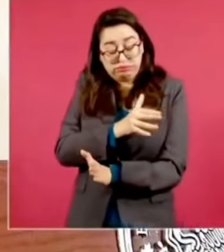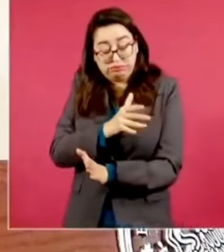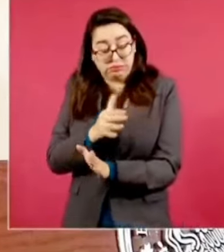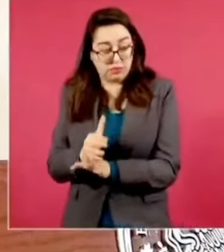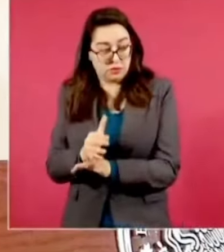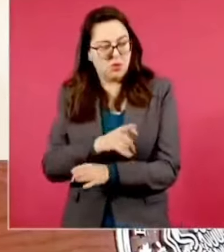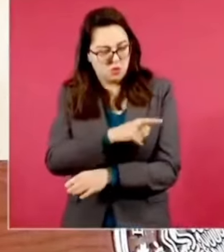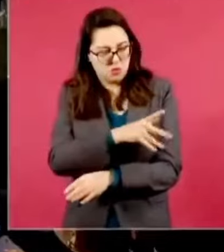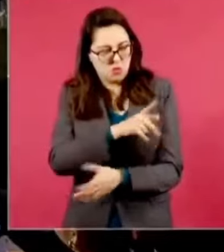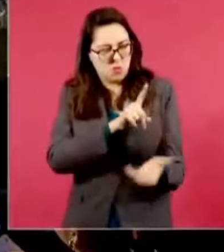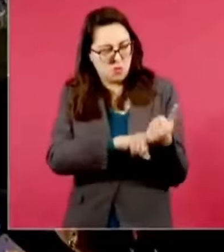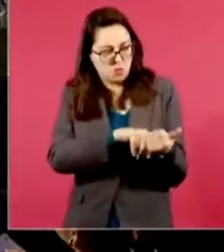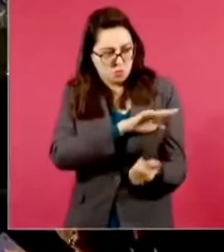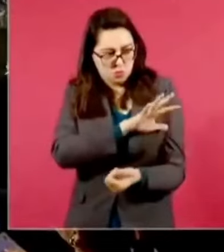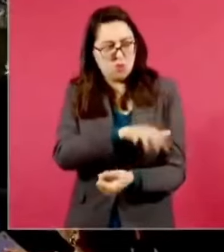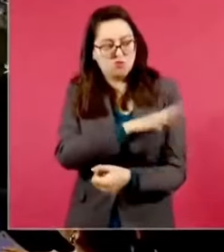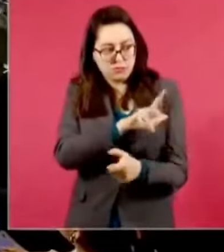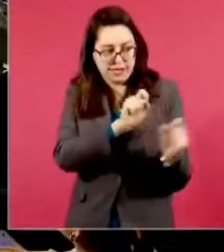que lo pongan,